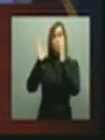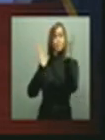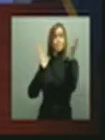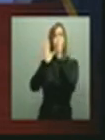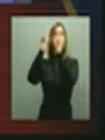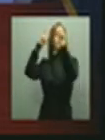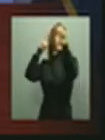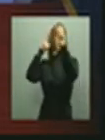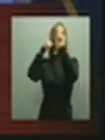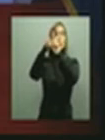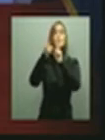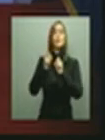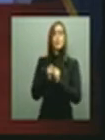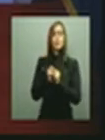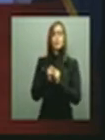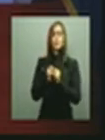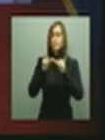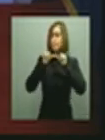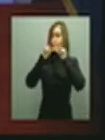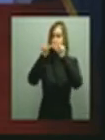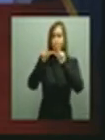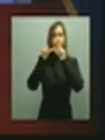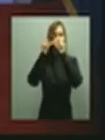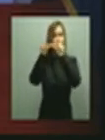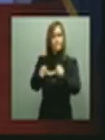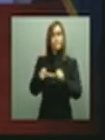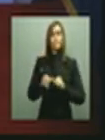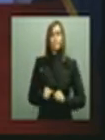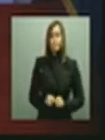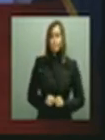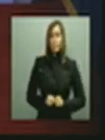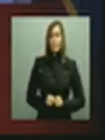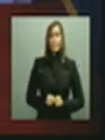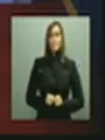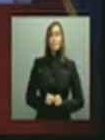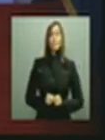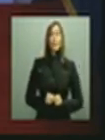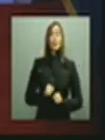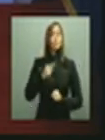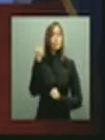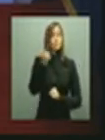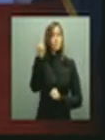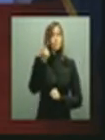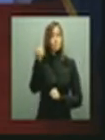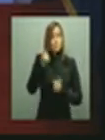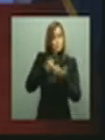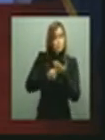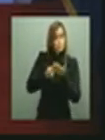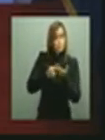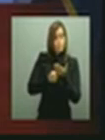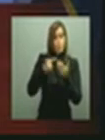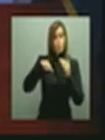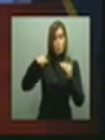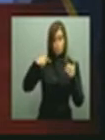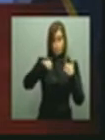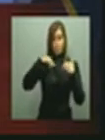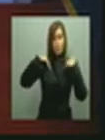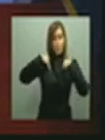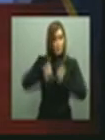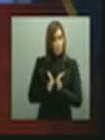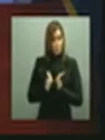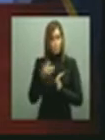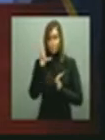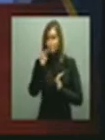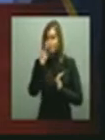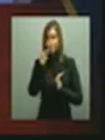los más perjudicados. Recientemente el presidente Abinader había hablado en una comparecencia a un medio de comunicación de